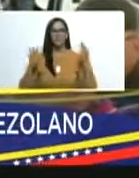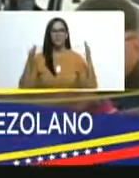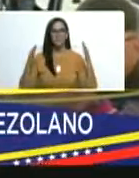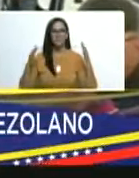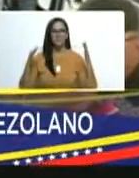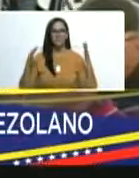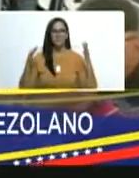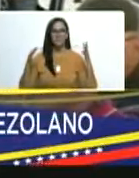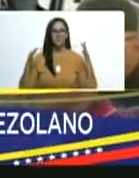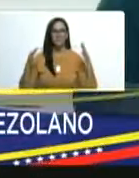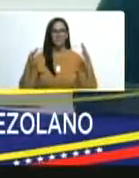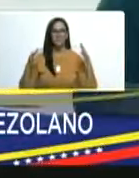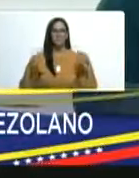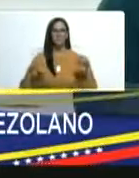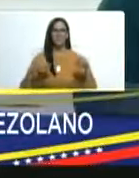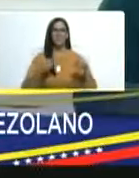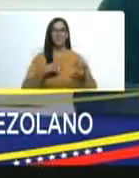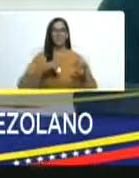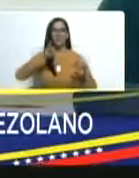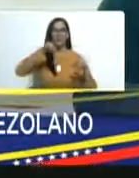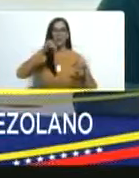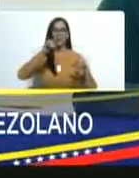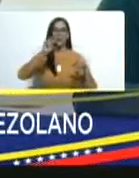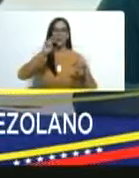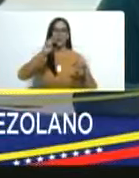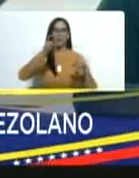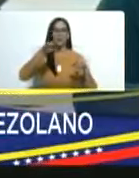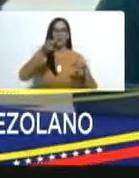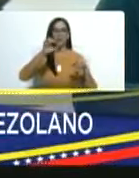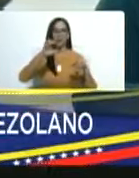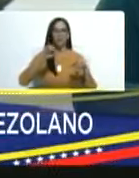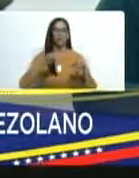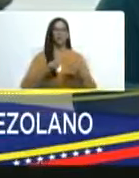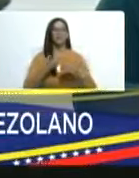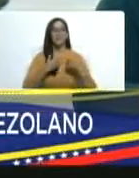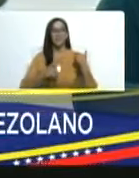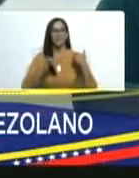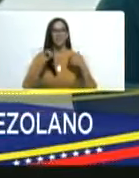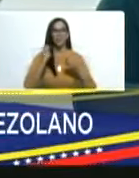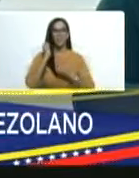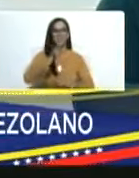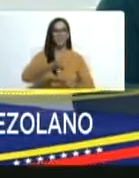Al vicealmirante Jorge Taján, presidente de Insopesca.